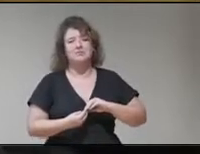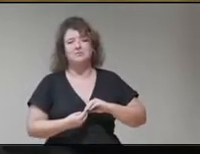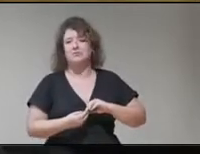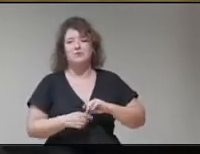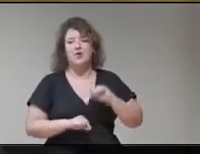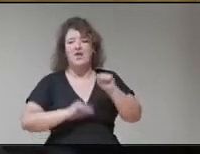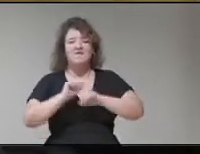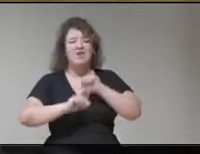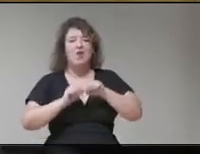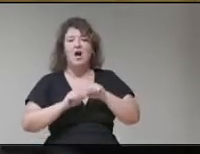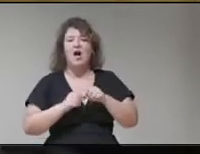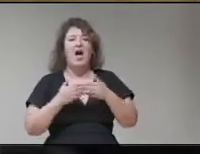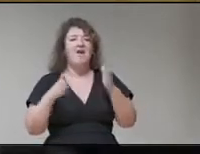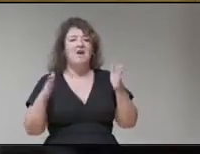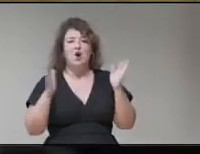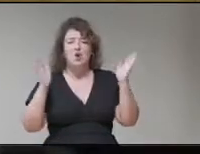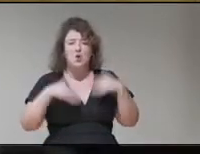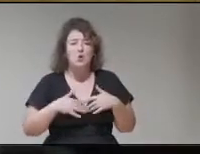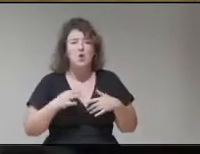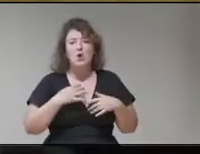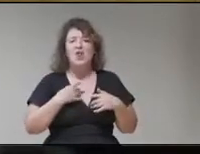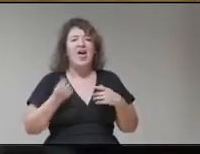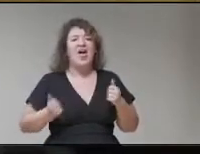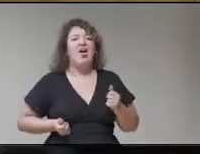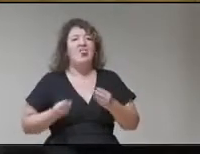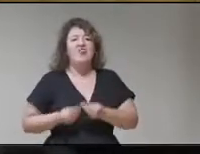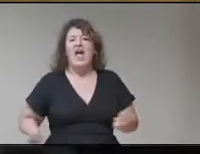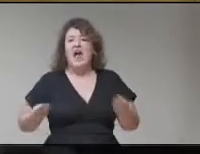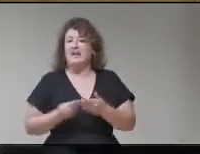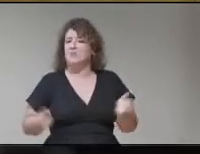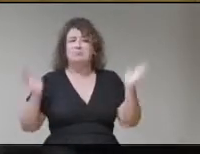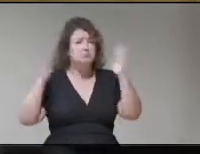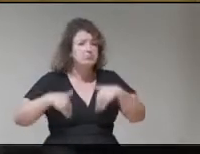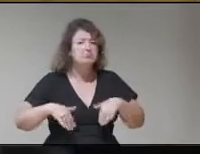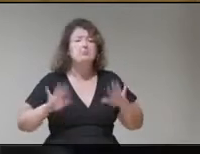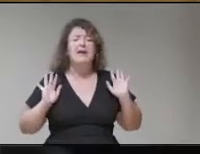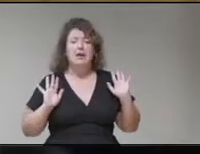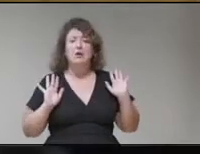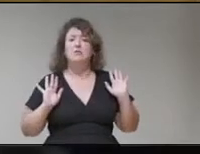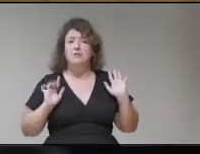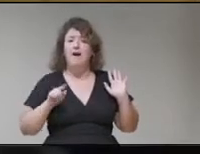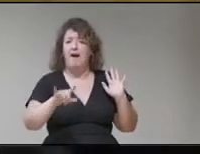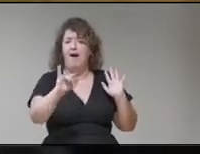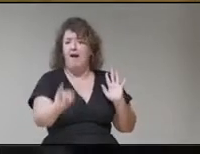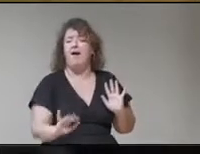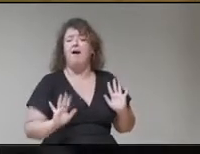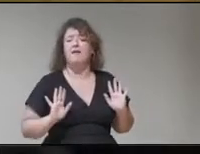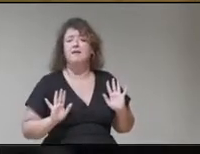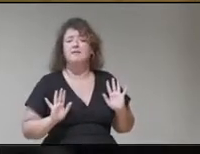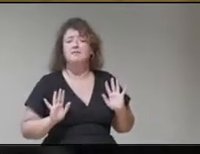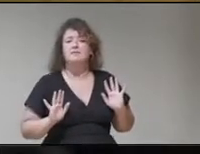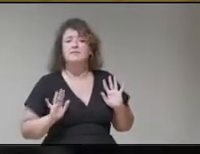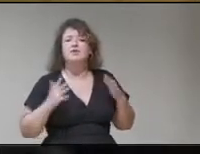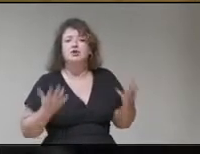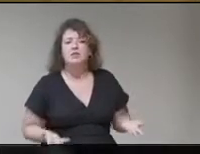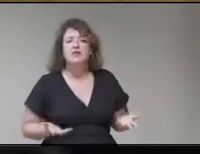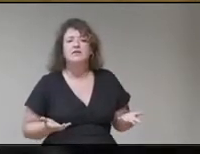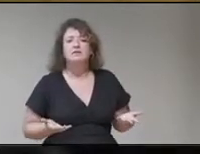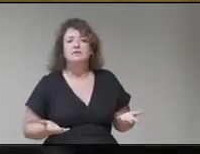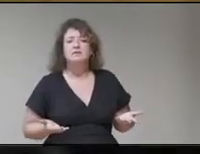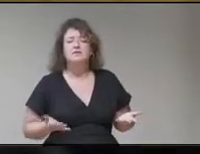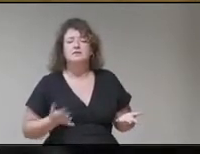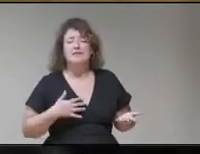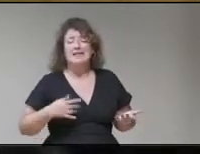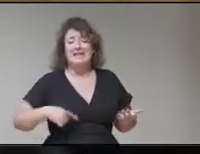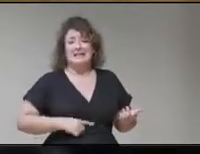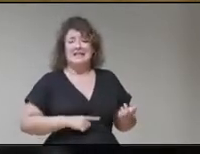nunca llega a producir ni siquiera una diarrea, ¿de acuerdo? Pero ahí está. Entonces, en el